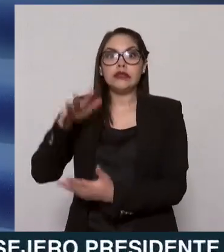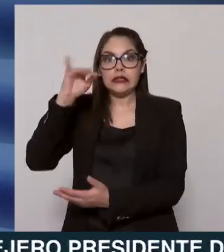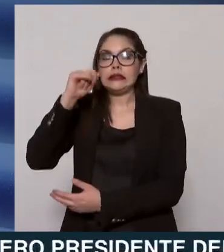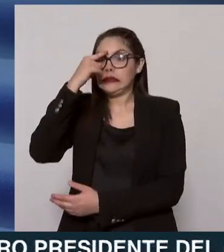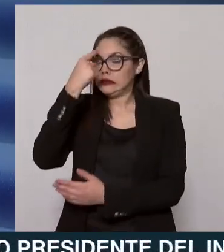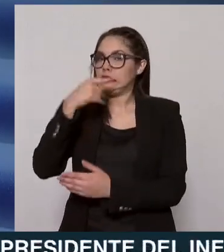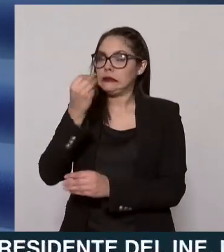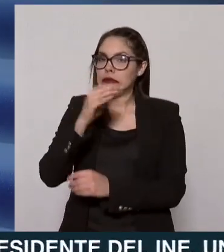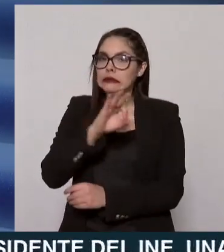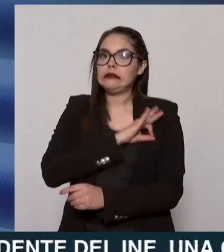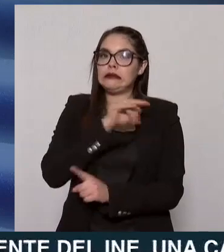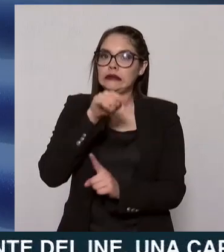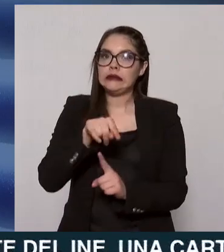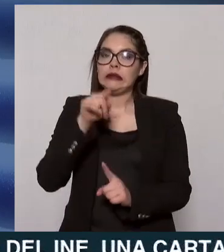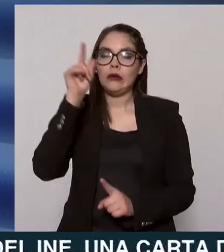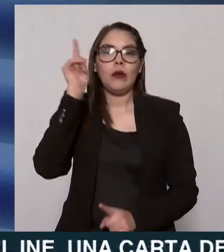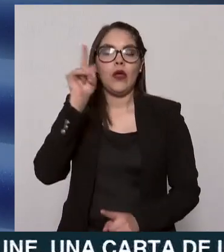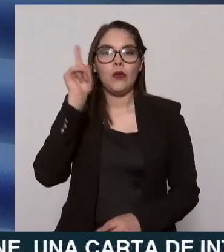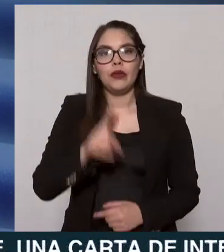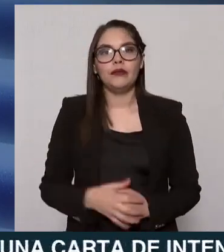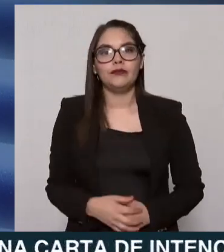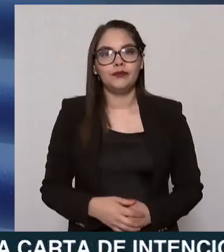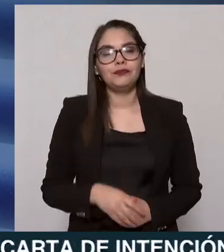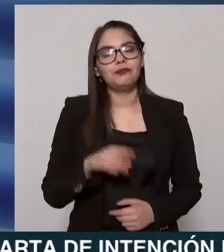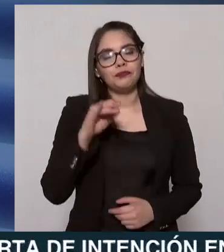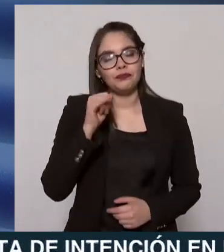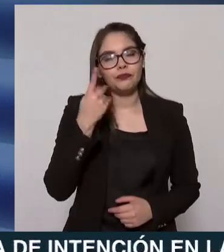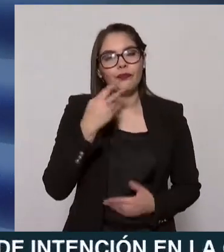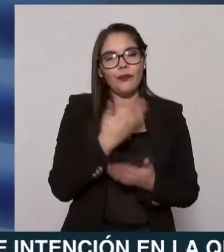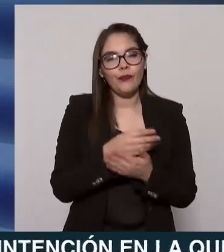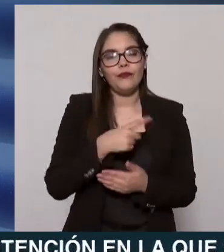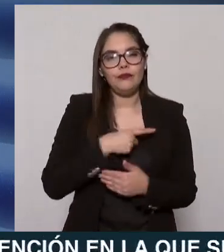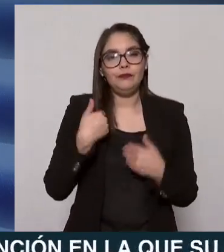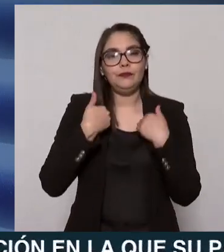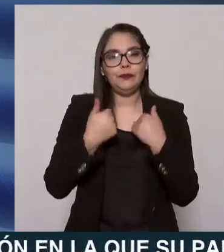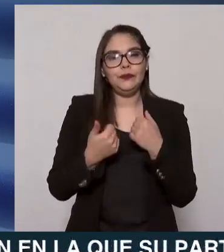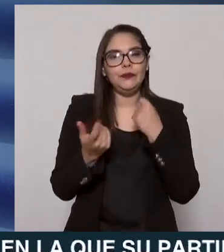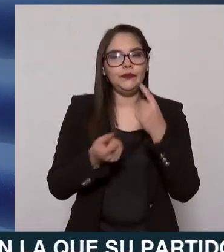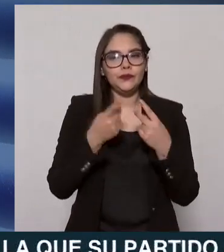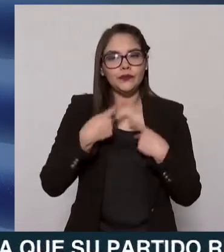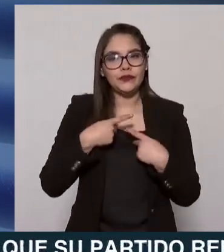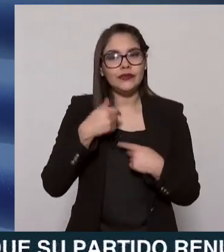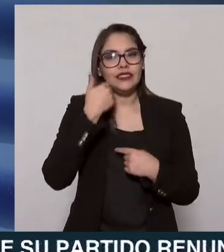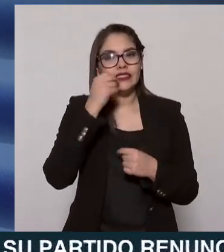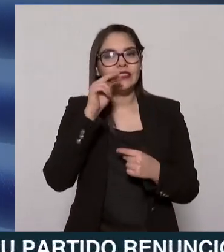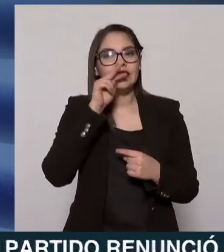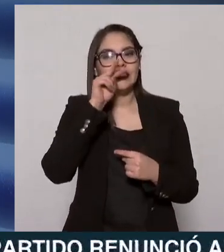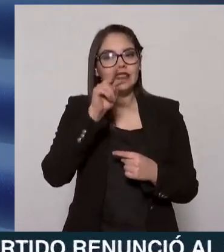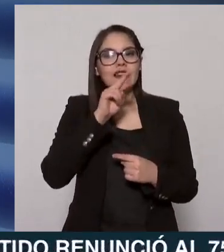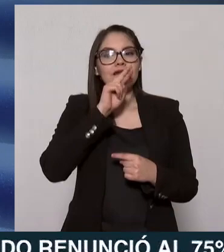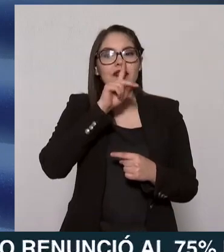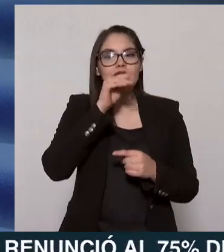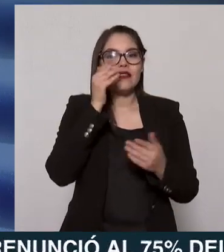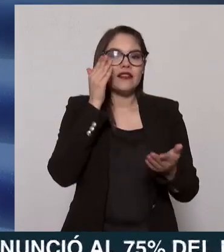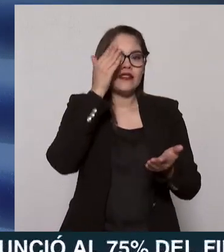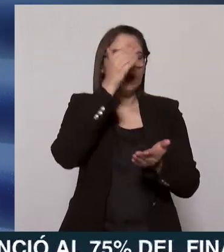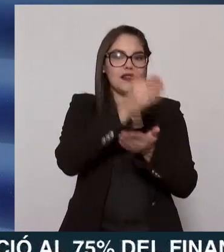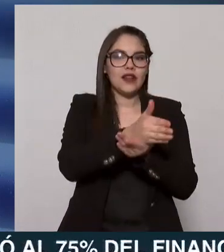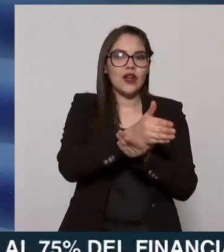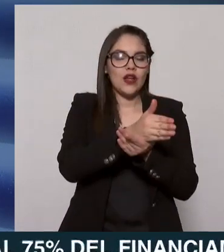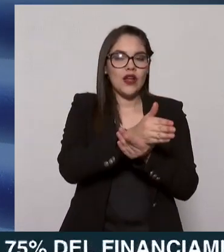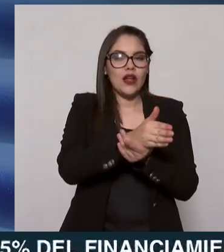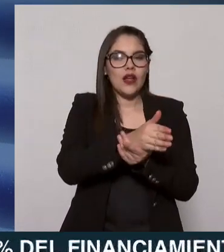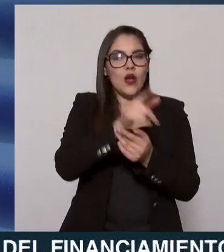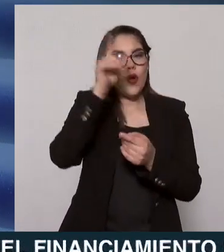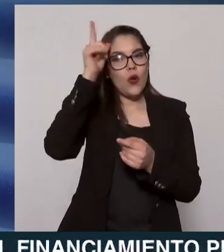también hay que entender que la gente prefiere ir a la Basílica y no ir a misa. O